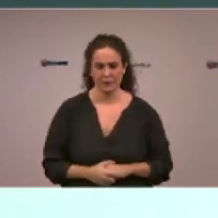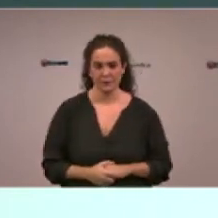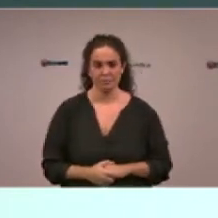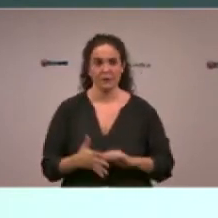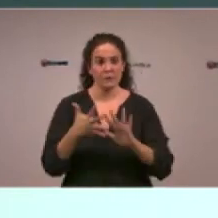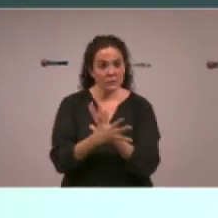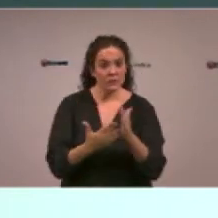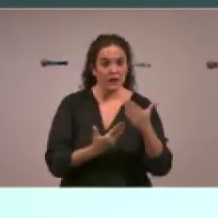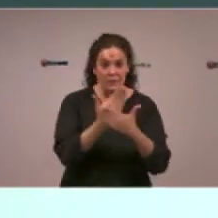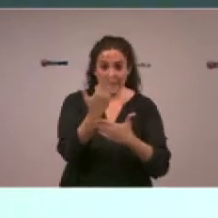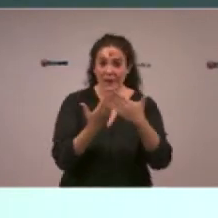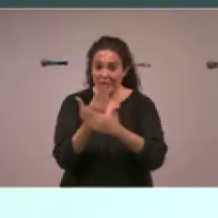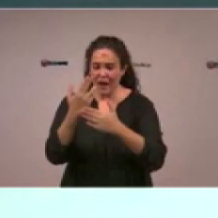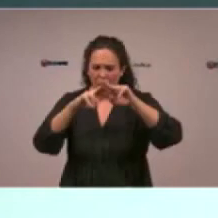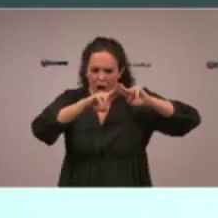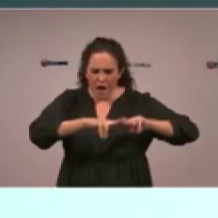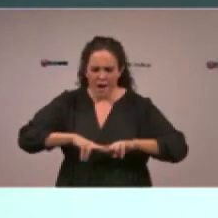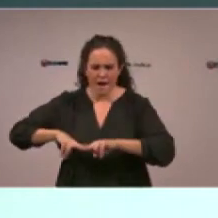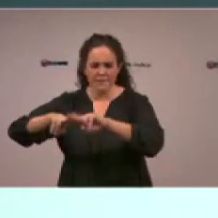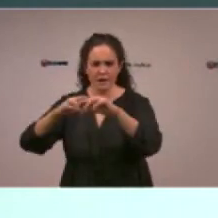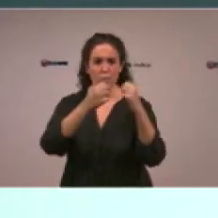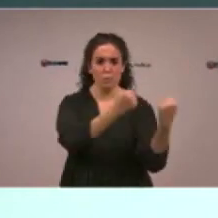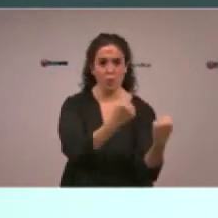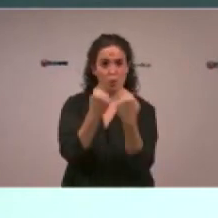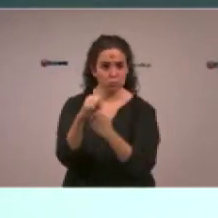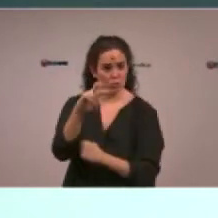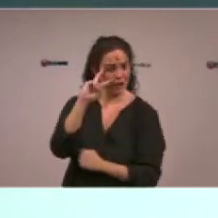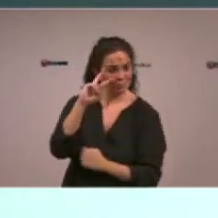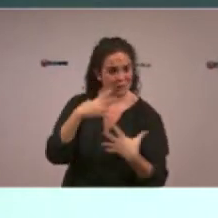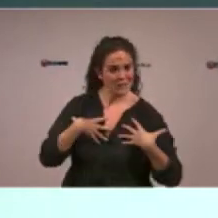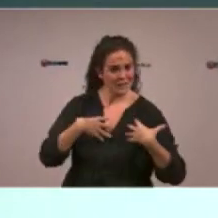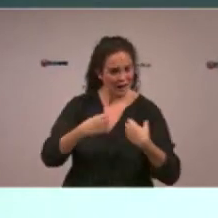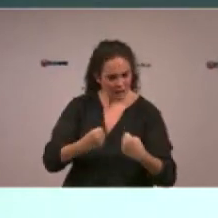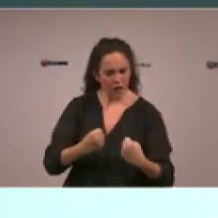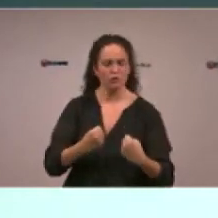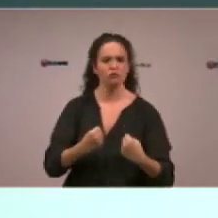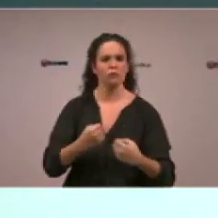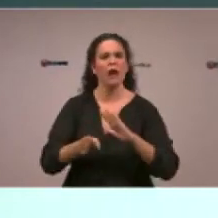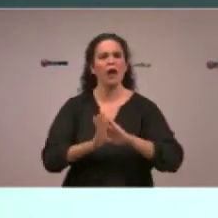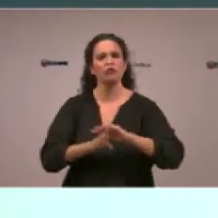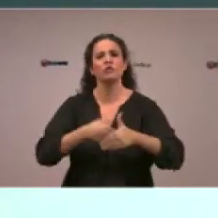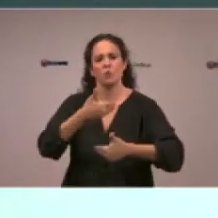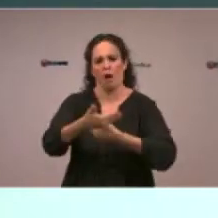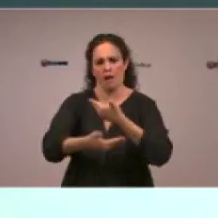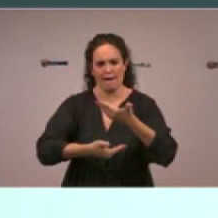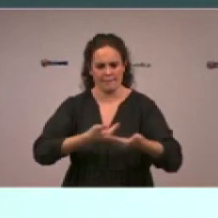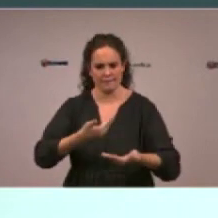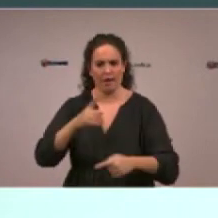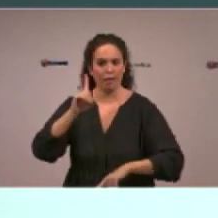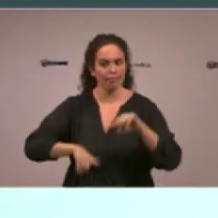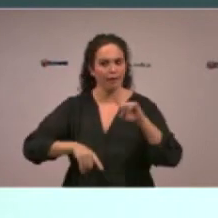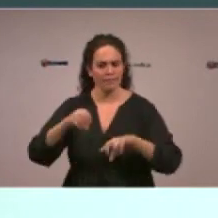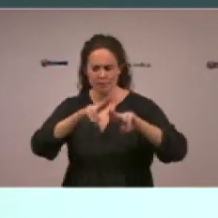análisis diario es el que los responsables sanitarios e institucionales van a seguir haciendo y tomando también el tiempo necesario para